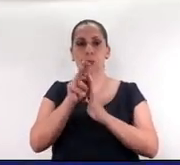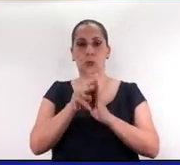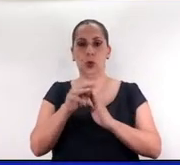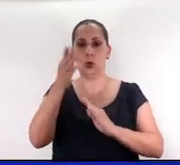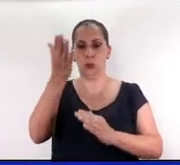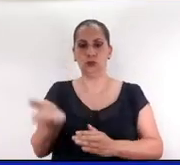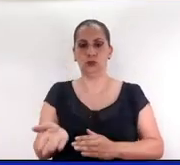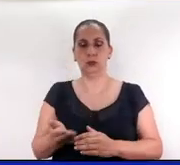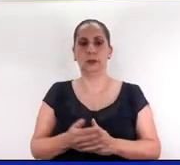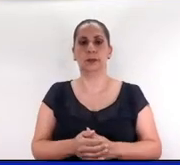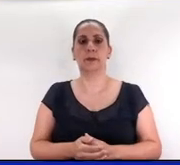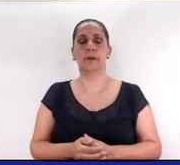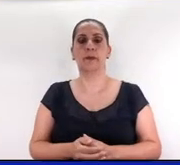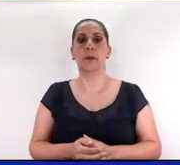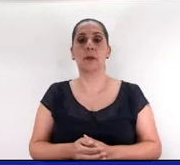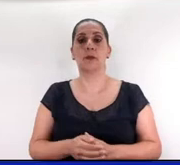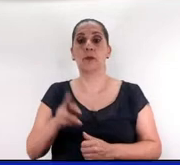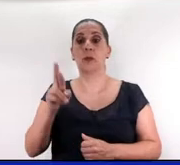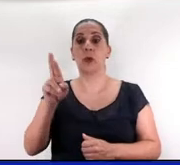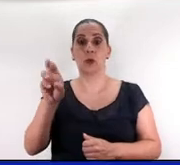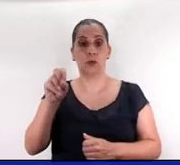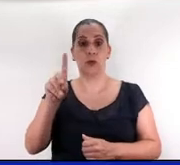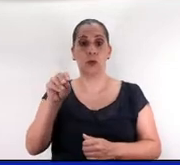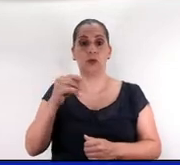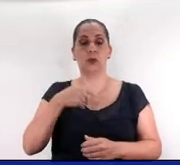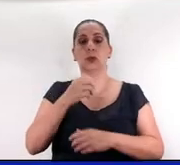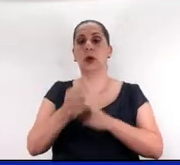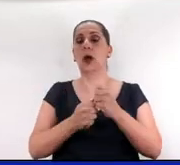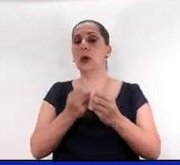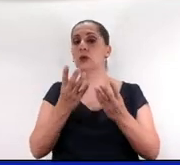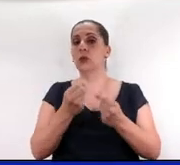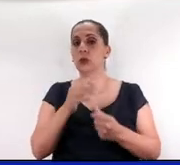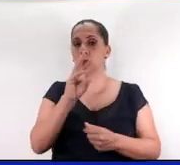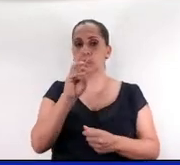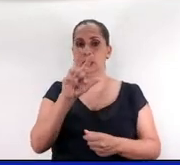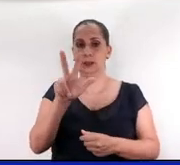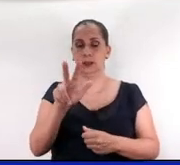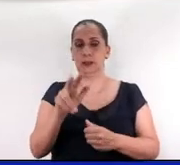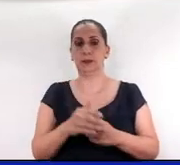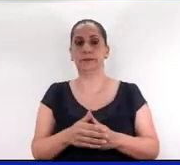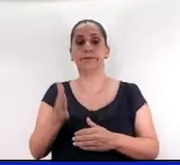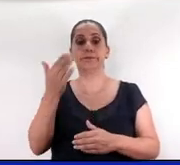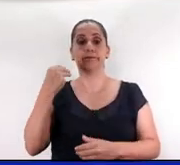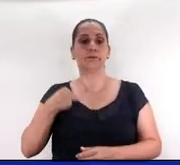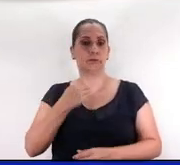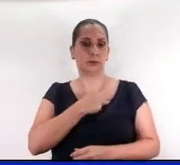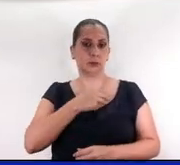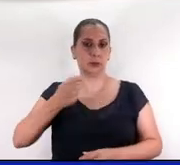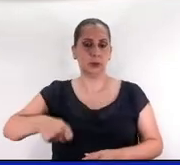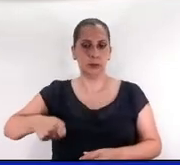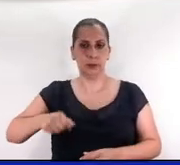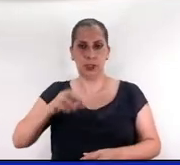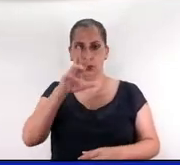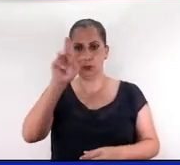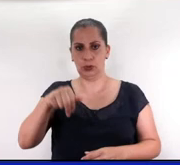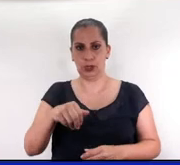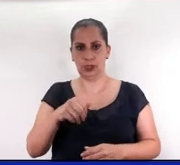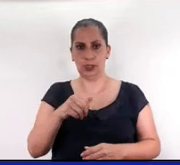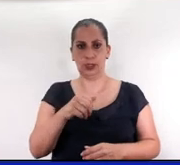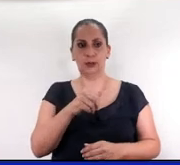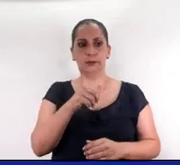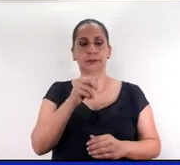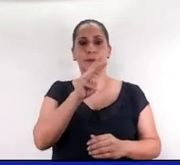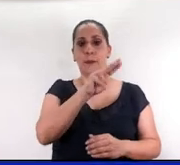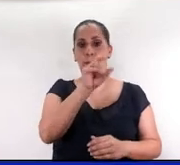Rodolfo. Don Rodolfo tiene 63 años de edad. Fue ministro de la Presidencia de la República en el periodo